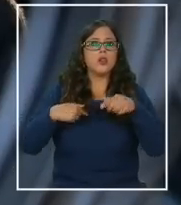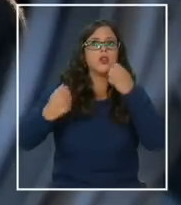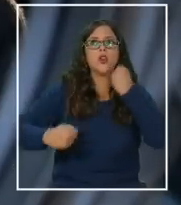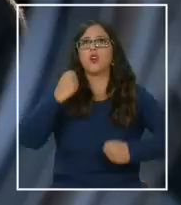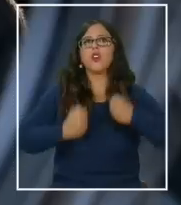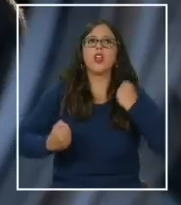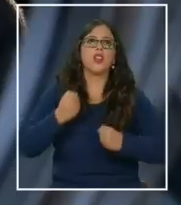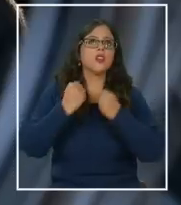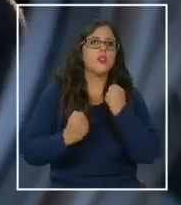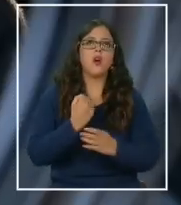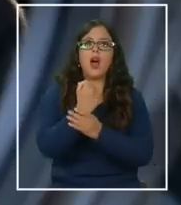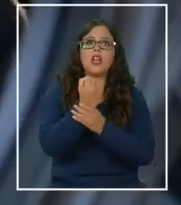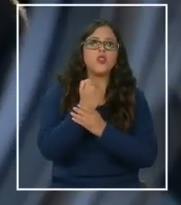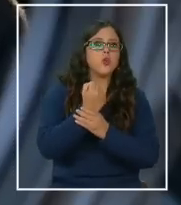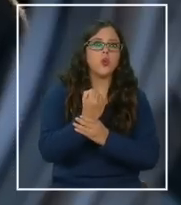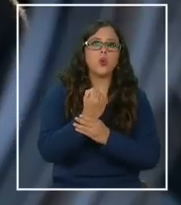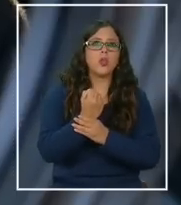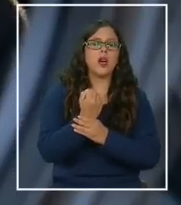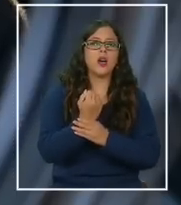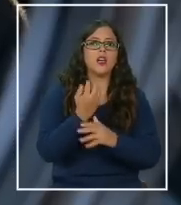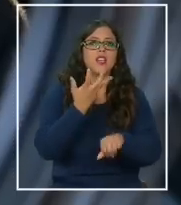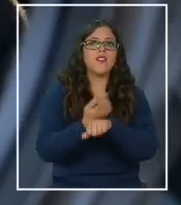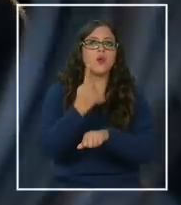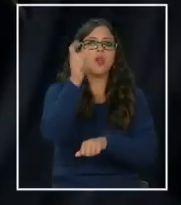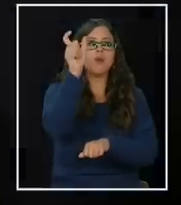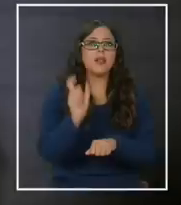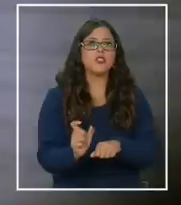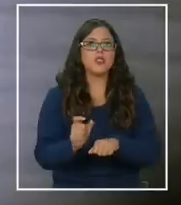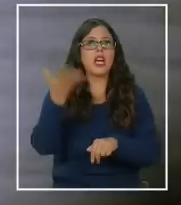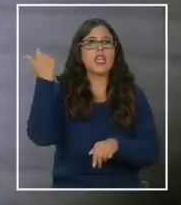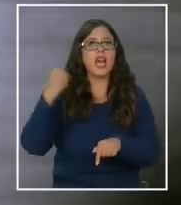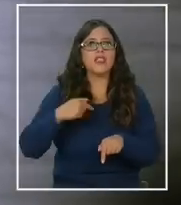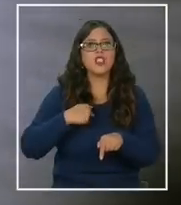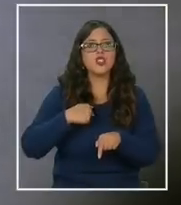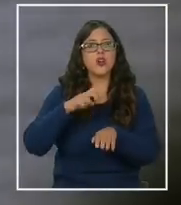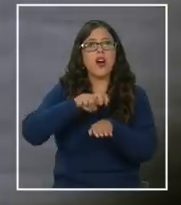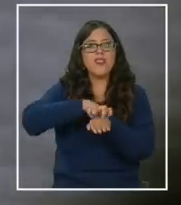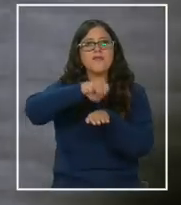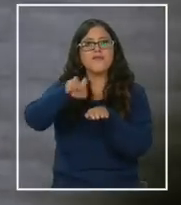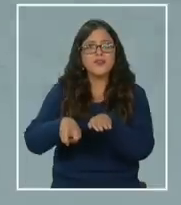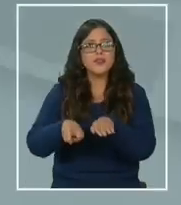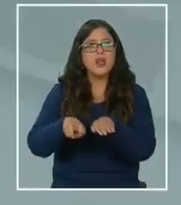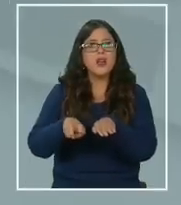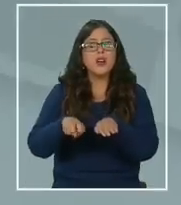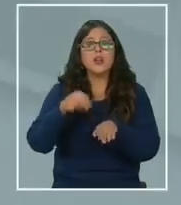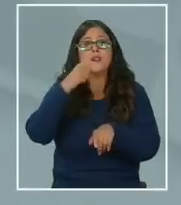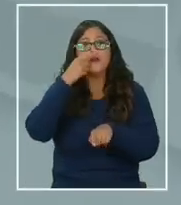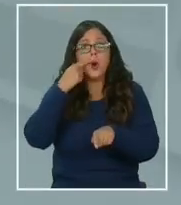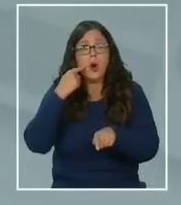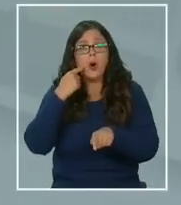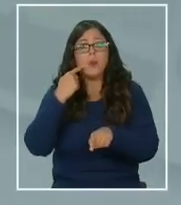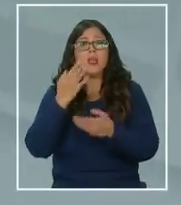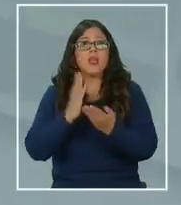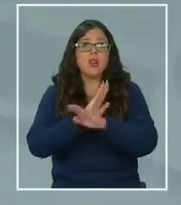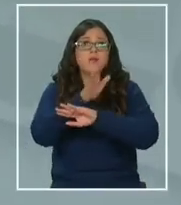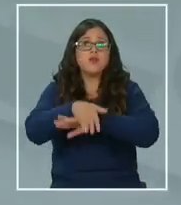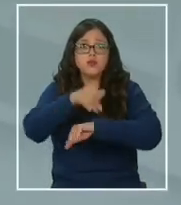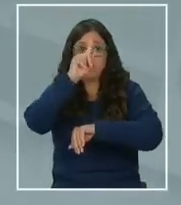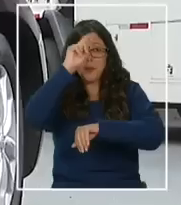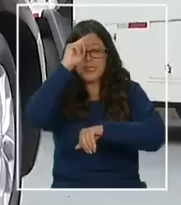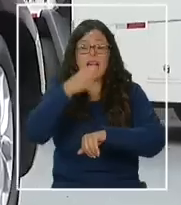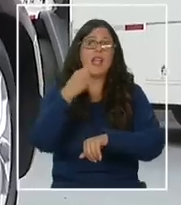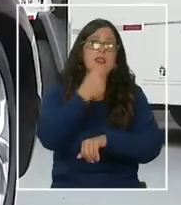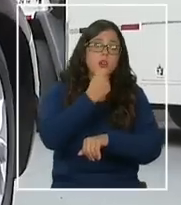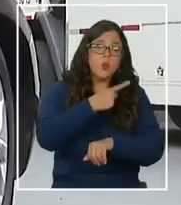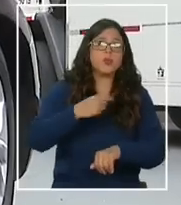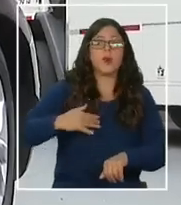pedir auxilio a un almacén y estaba la persona que había dejado anteriormente. Alejandro fue a constatar lesiones, hizo la denuncia y PDI comenzó la